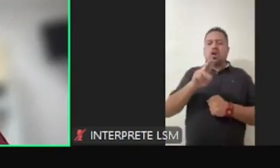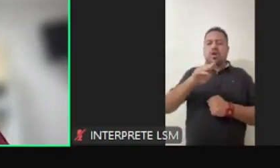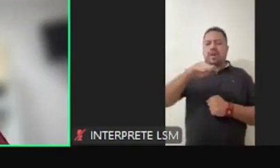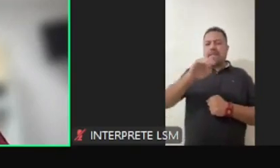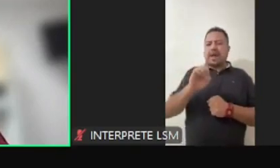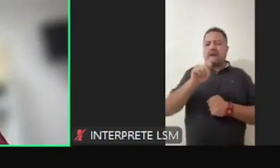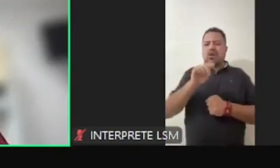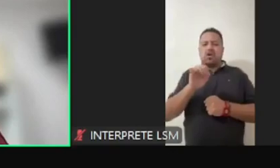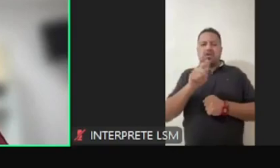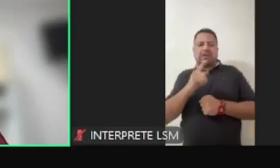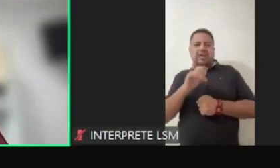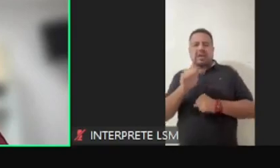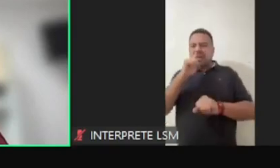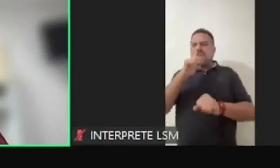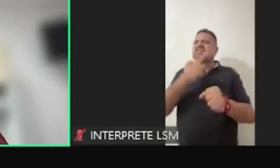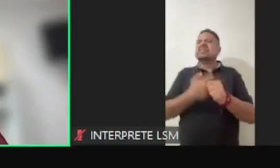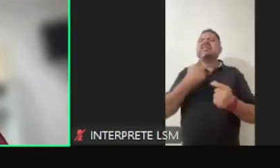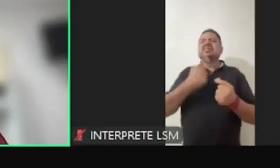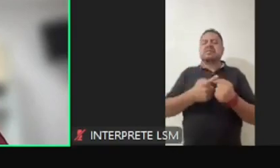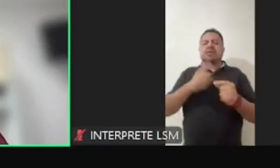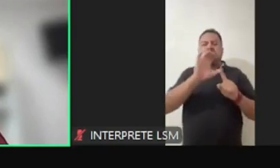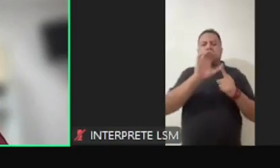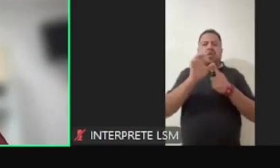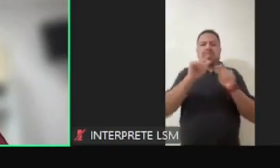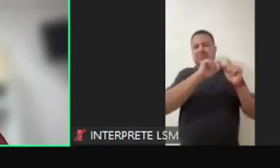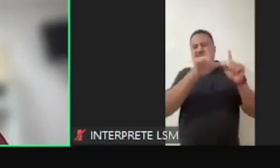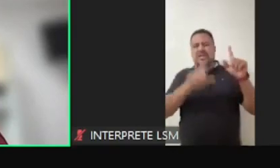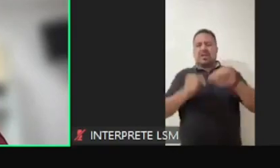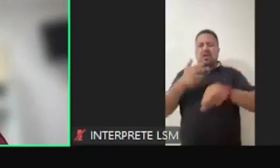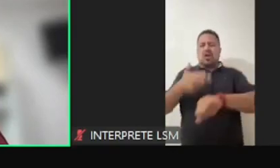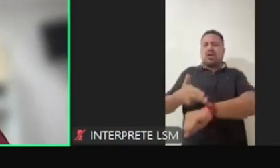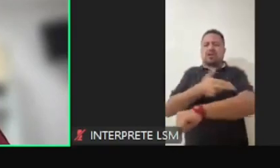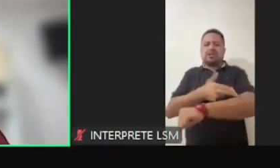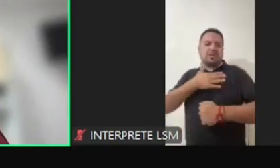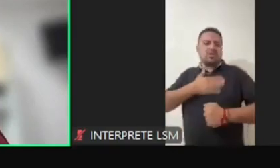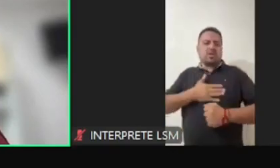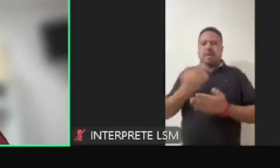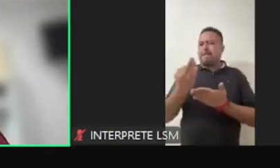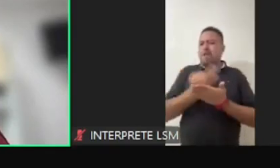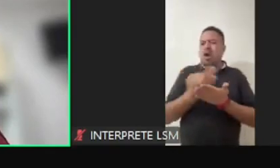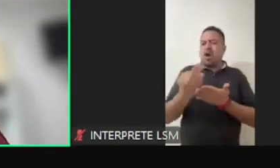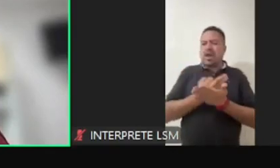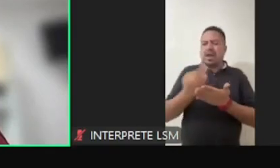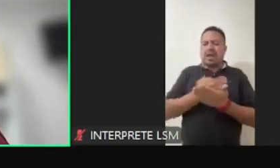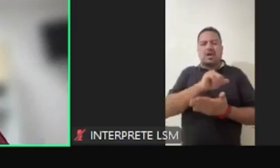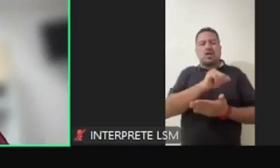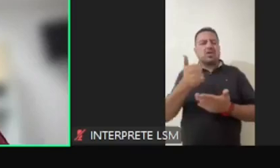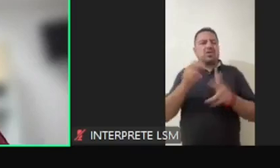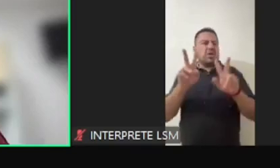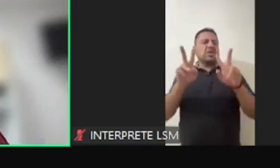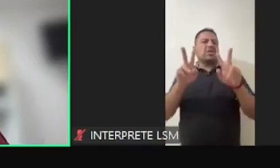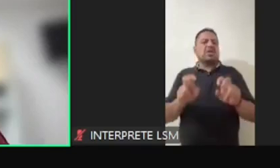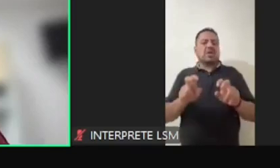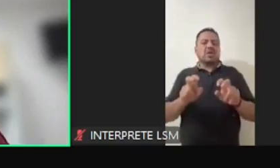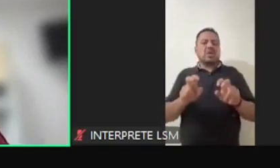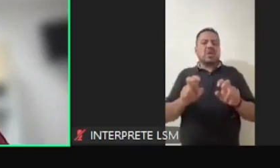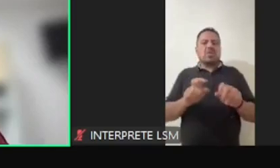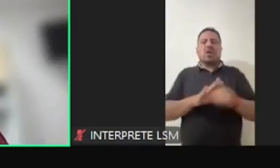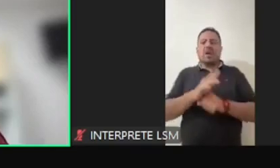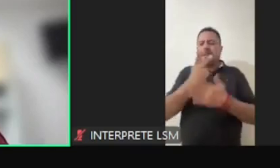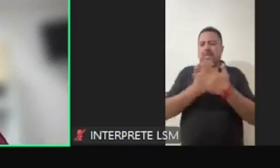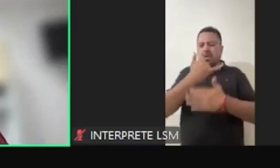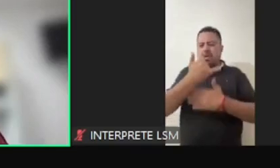Martínez y la autoridad responsable es la Comisión Nacional de honestidad y Justicia de morena el siguiente asunto es un proyecto de